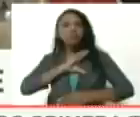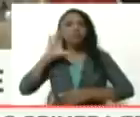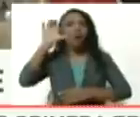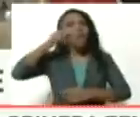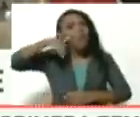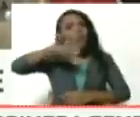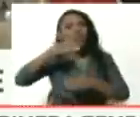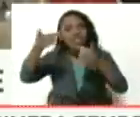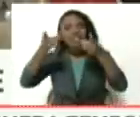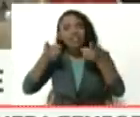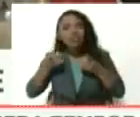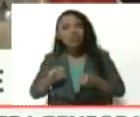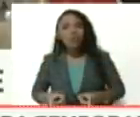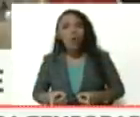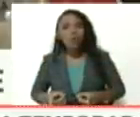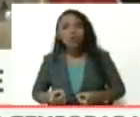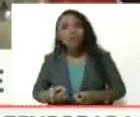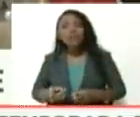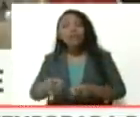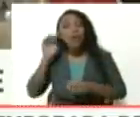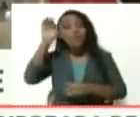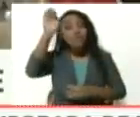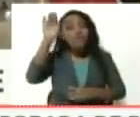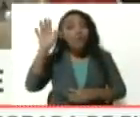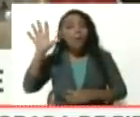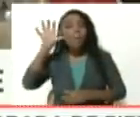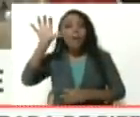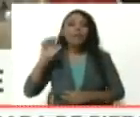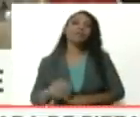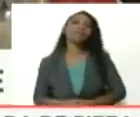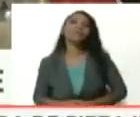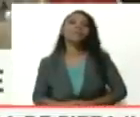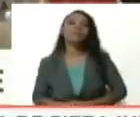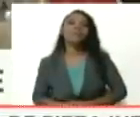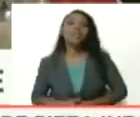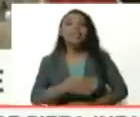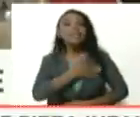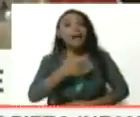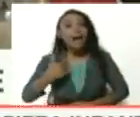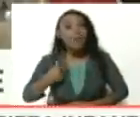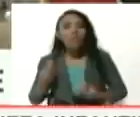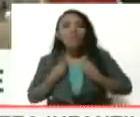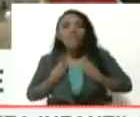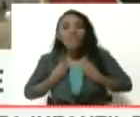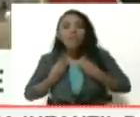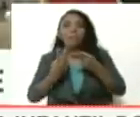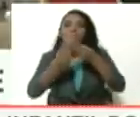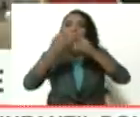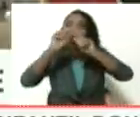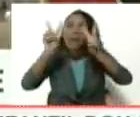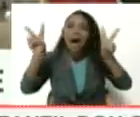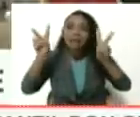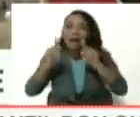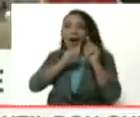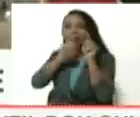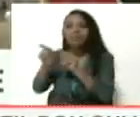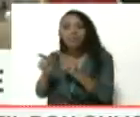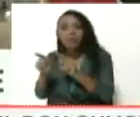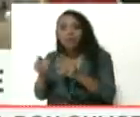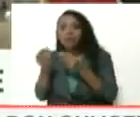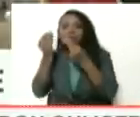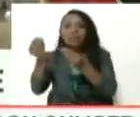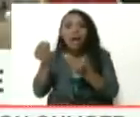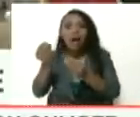en la decisión de los destinos del país. Queremos vivir en paz y así garantiza el